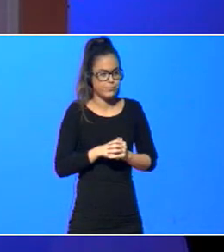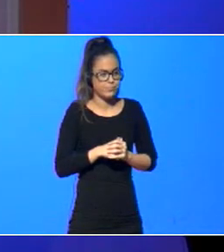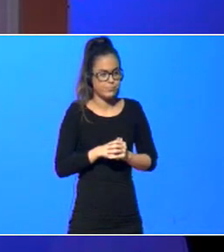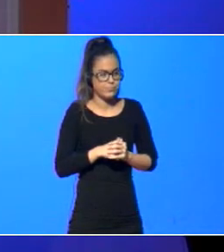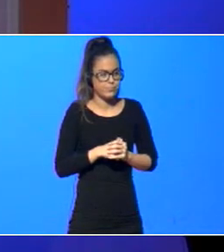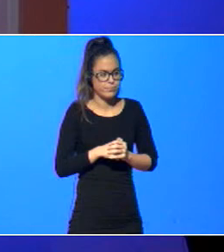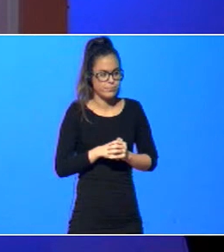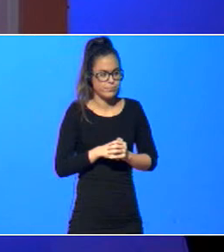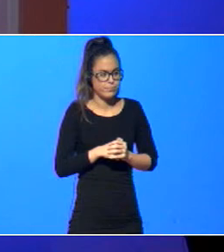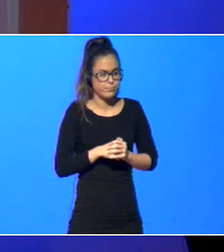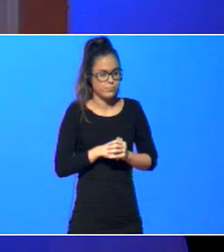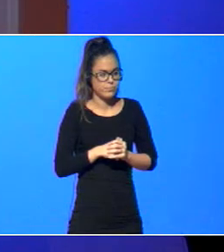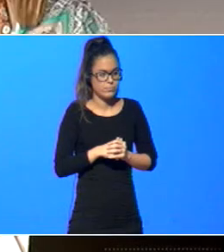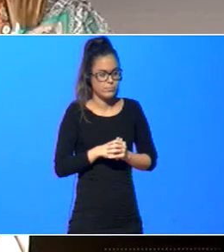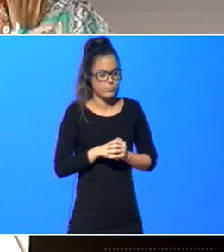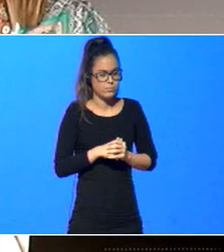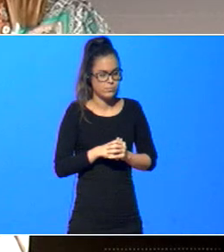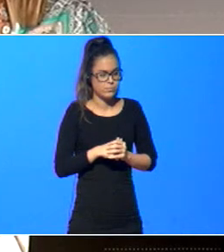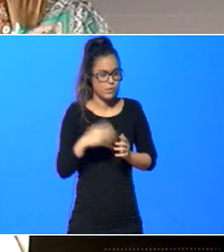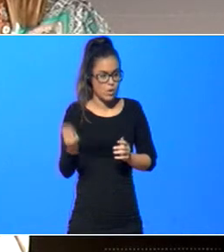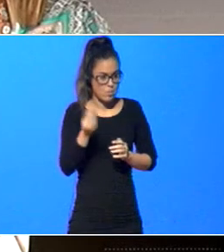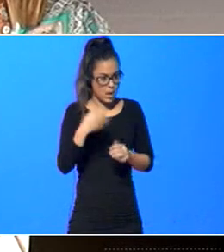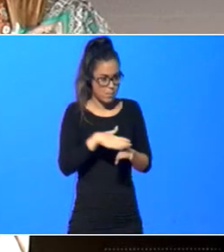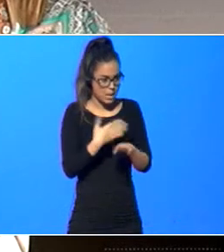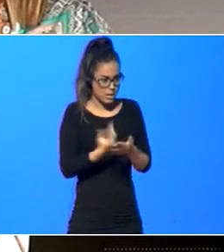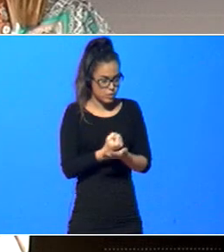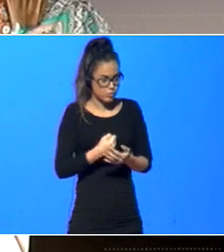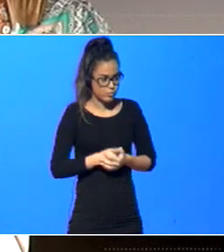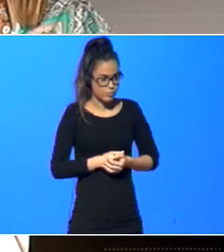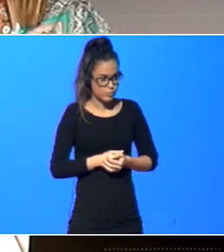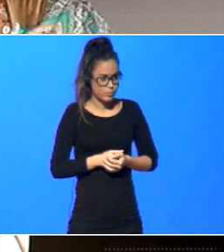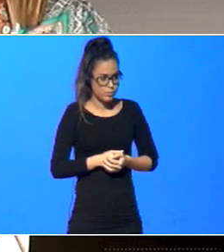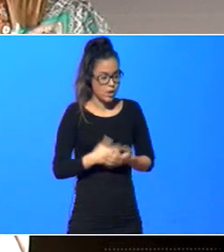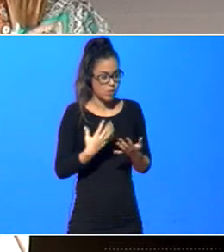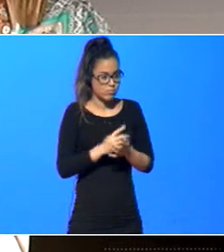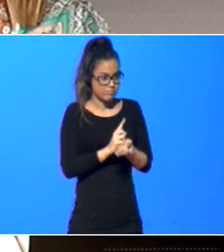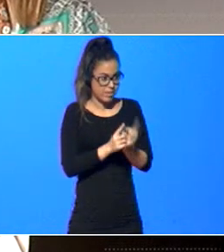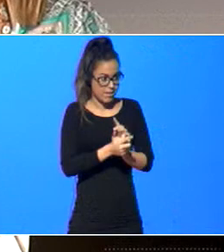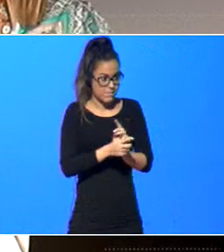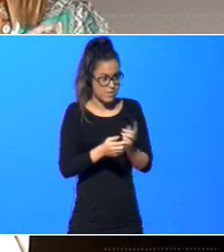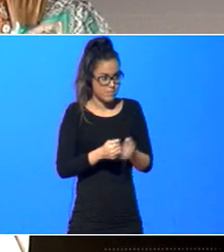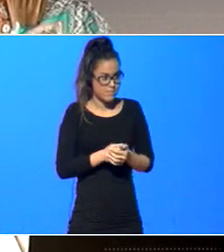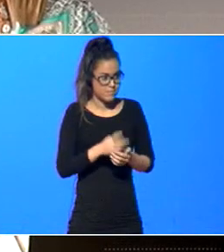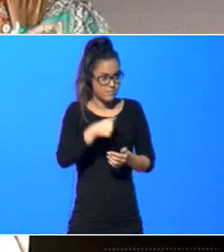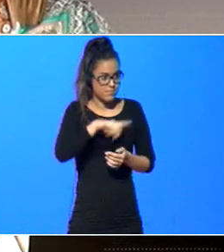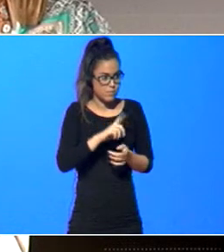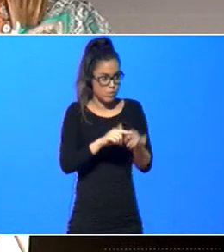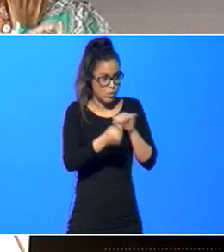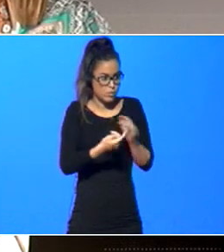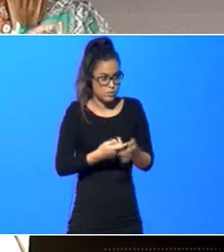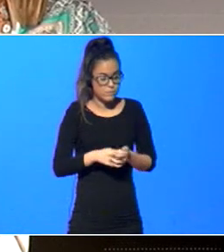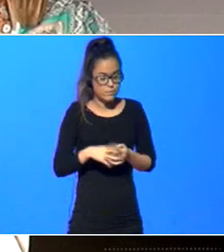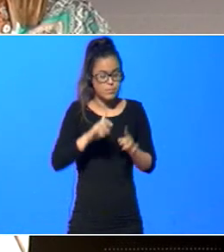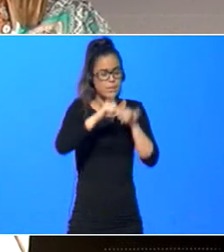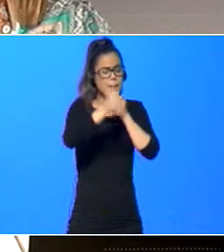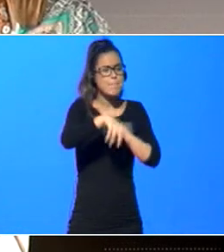lo que mejora para todos ha de hacerse si es imprescindible para algunos. La mayoría